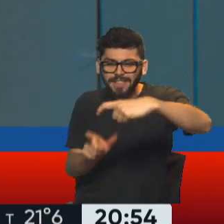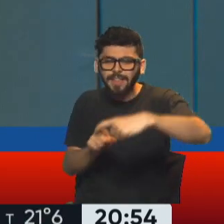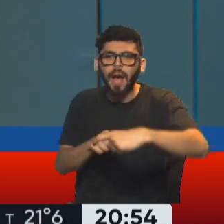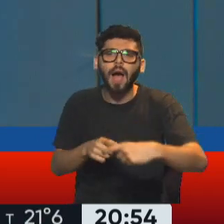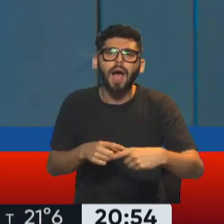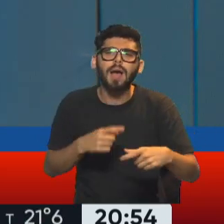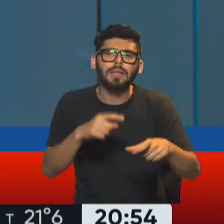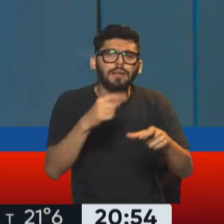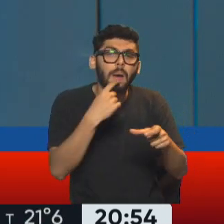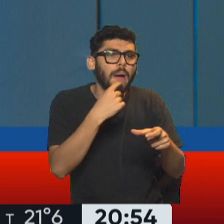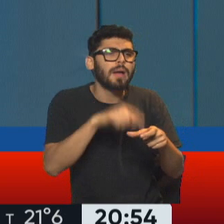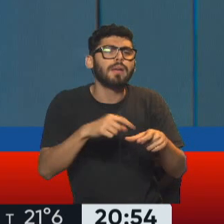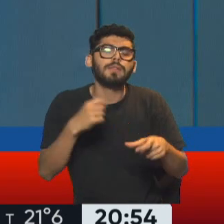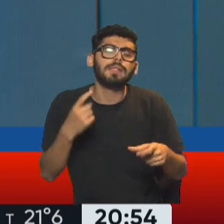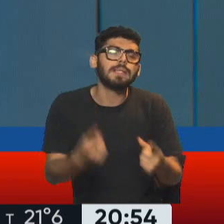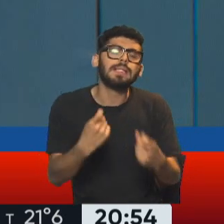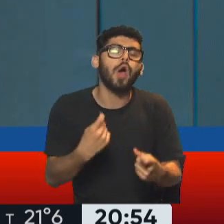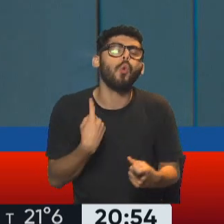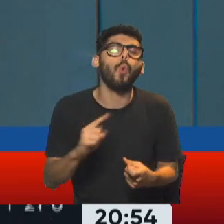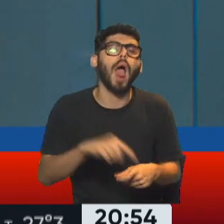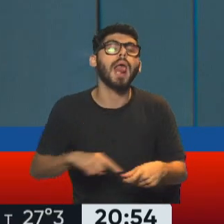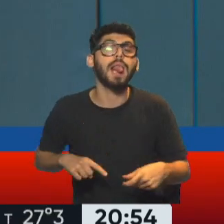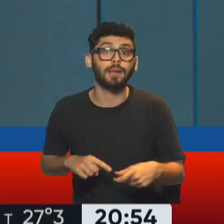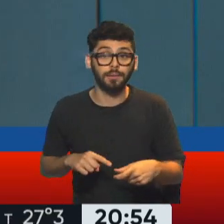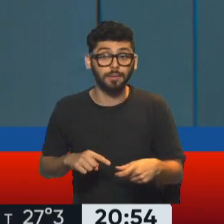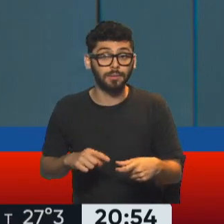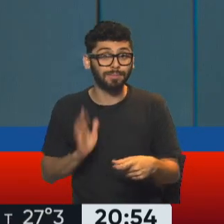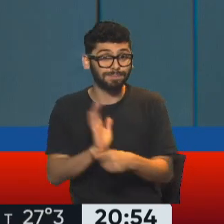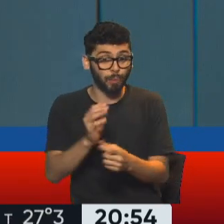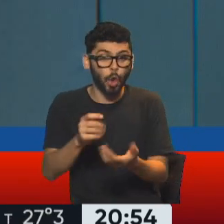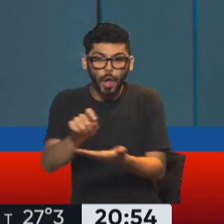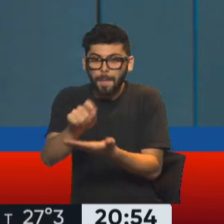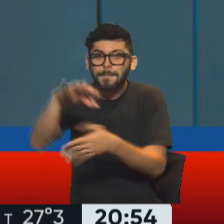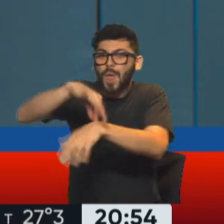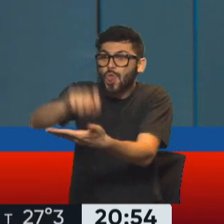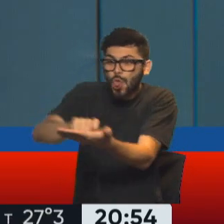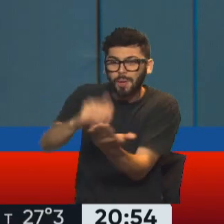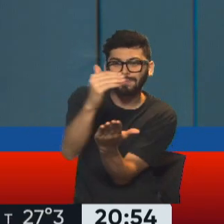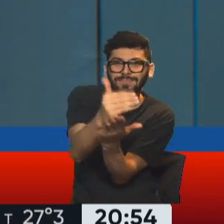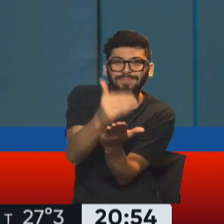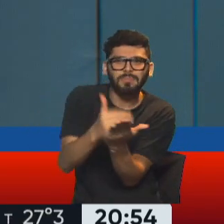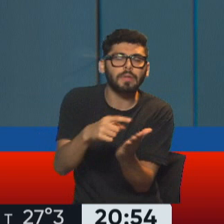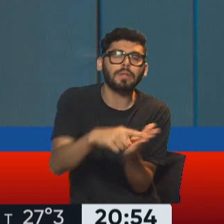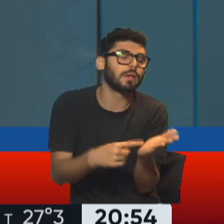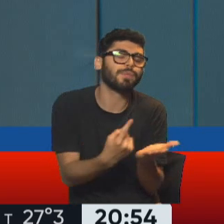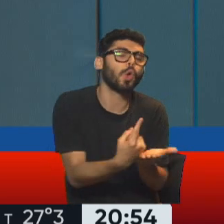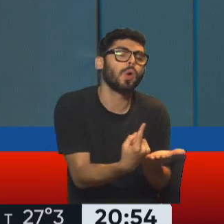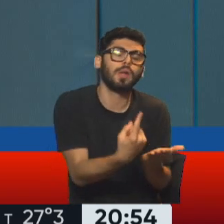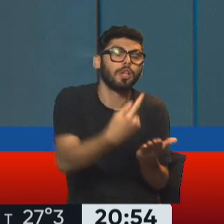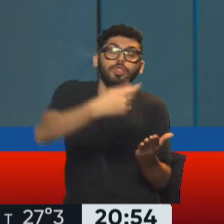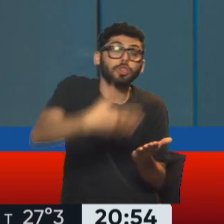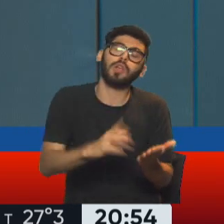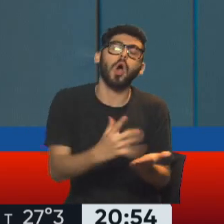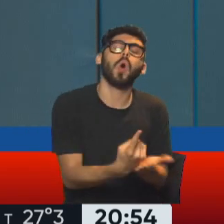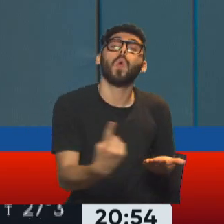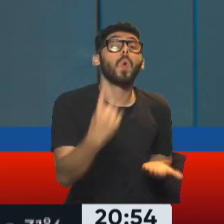La gente estaba dispuesta a llevar una o dos cosas de una receta de 4. Eso hay que buscarle